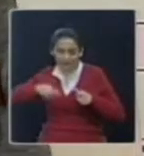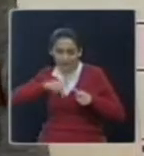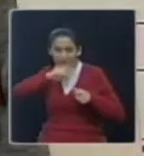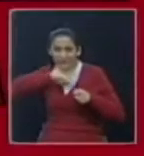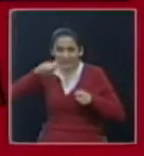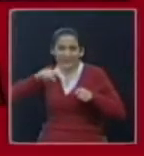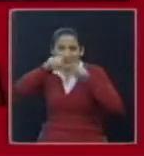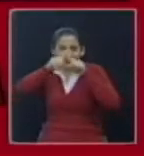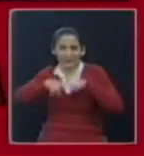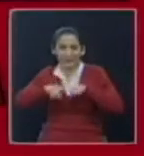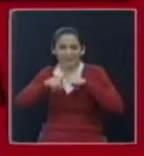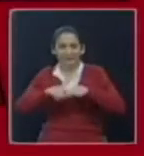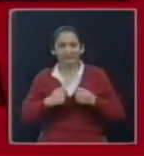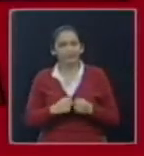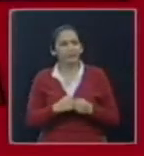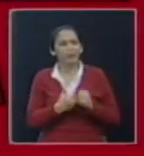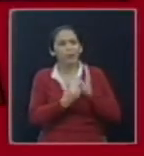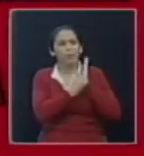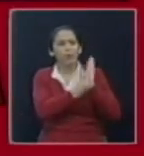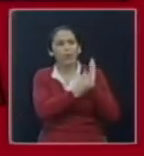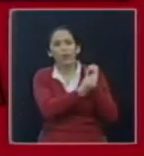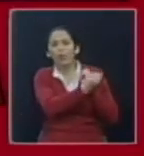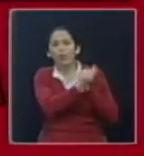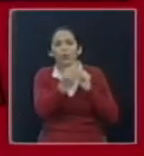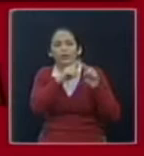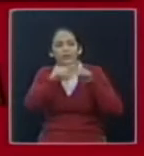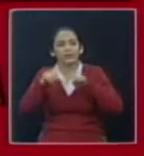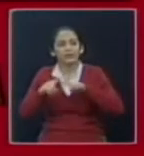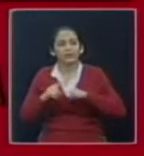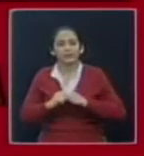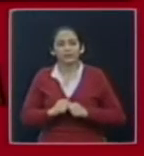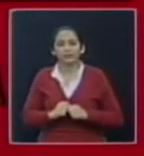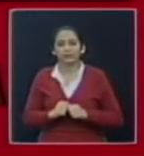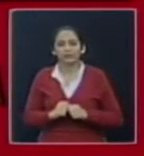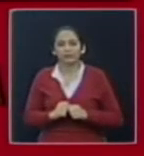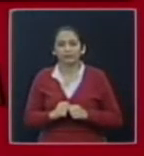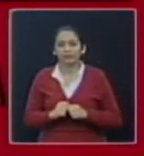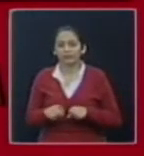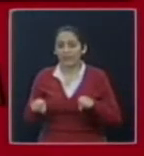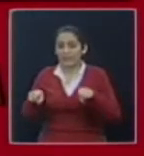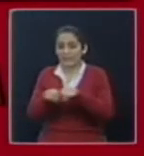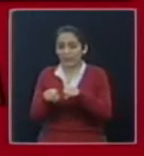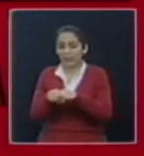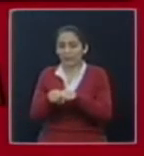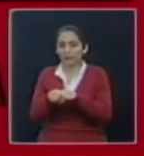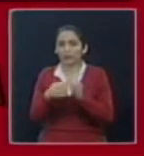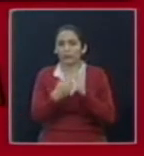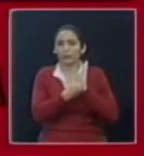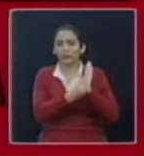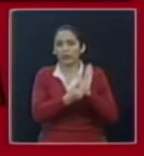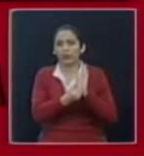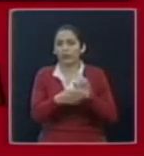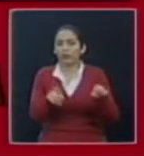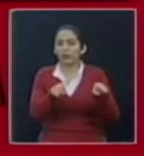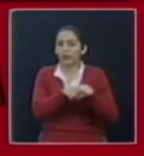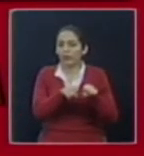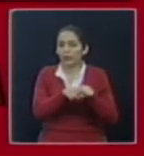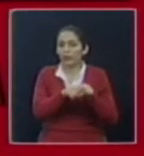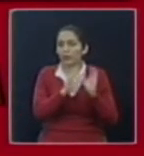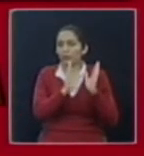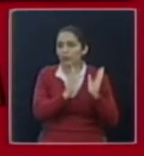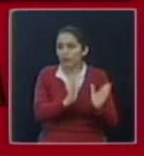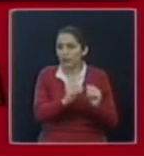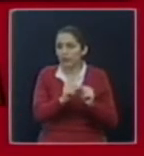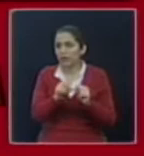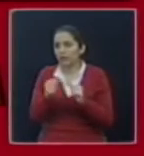estés buscando. ¿Cuántos modelos poseen aproximadamente? En calzado tenemos modelos de estilo deportivo, sports, y